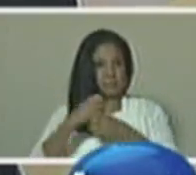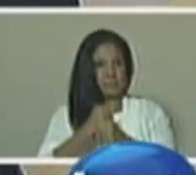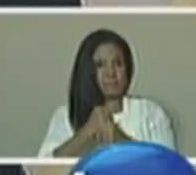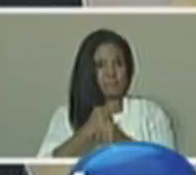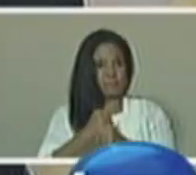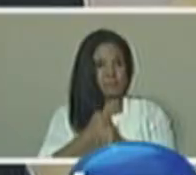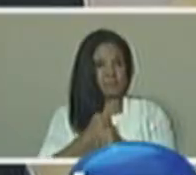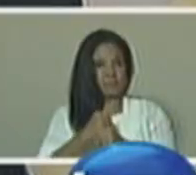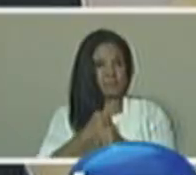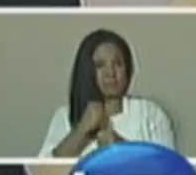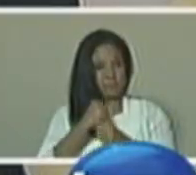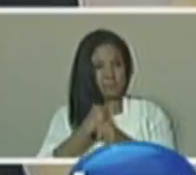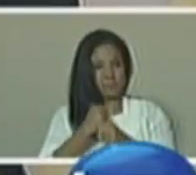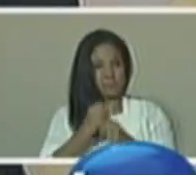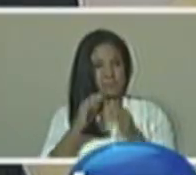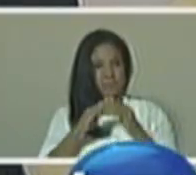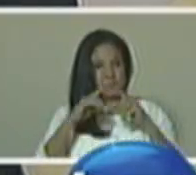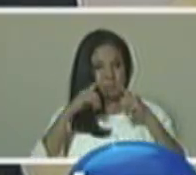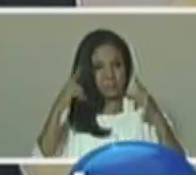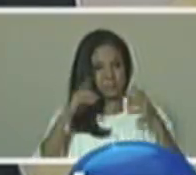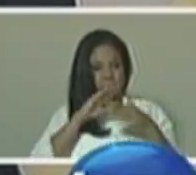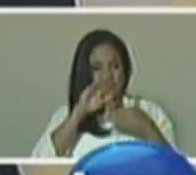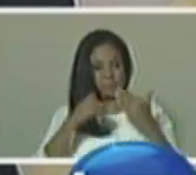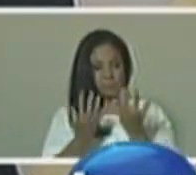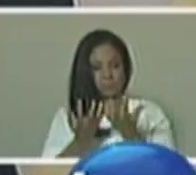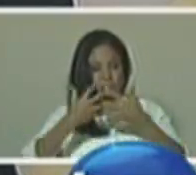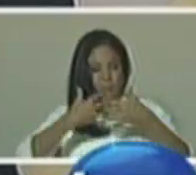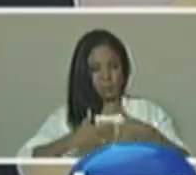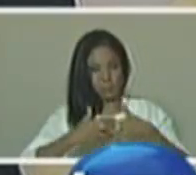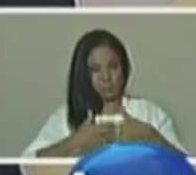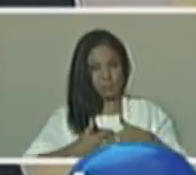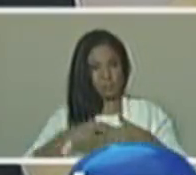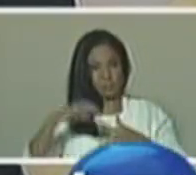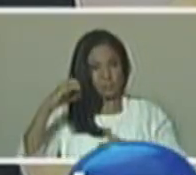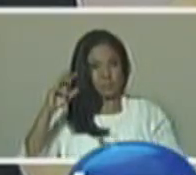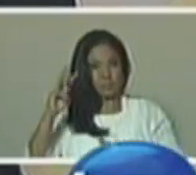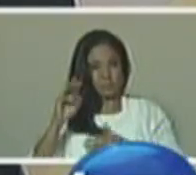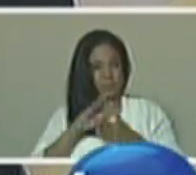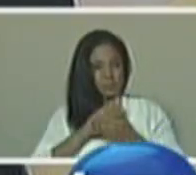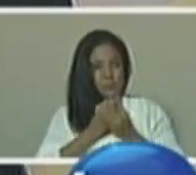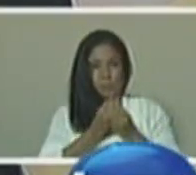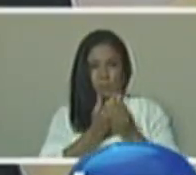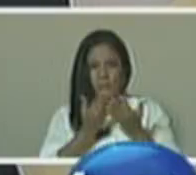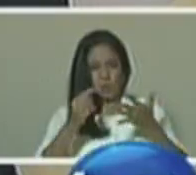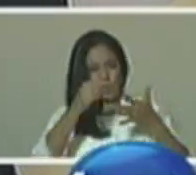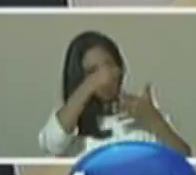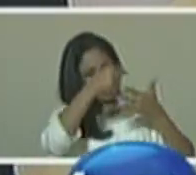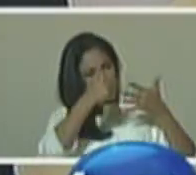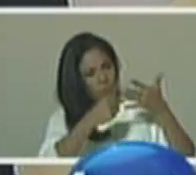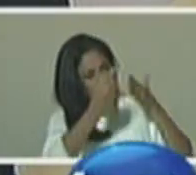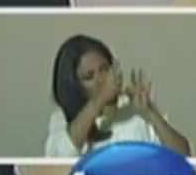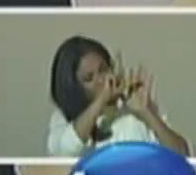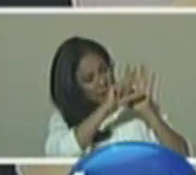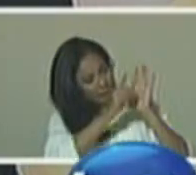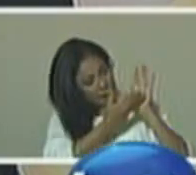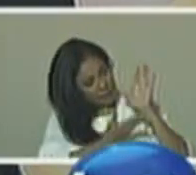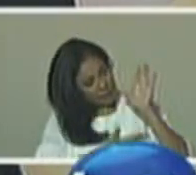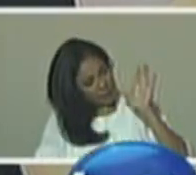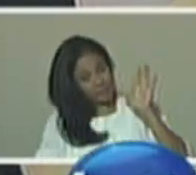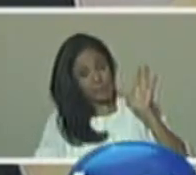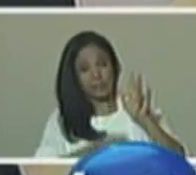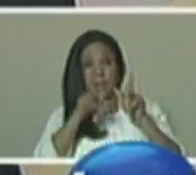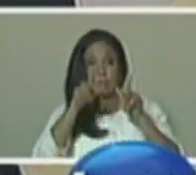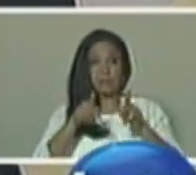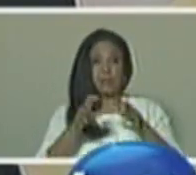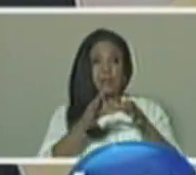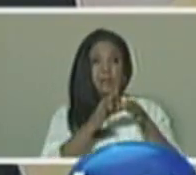grande, Roberto, todas las compañías patrocinadoras, Cable and Wireless, en fin, es una gran lista de personas, Abdiel, una gran lista de personas que se